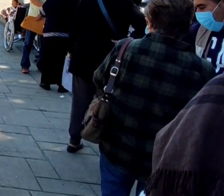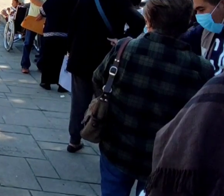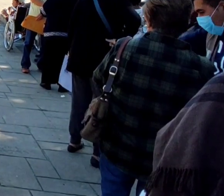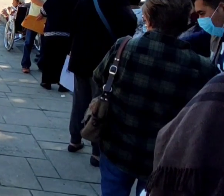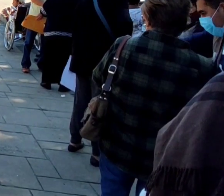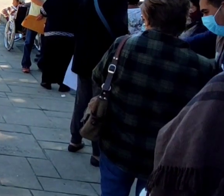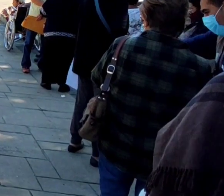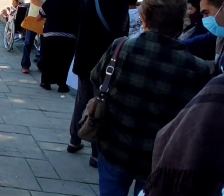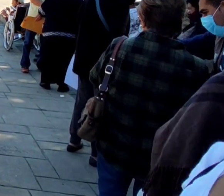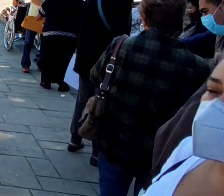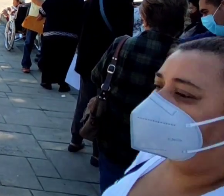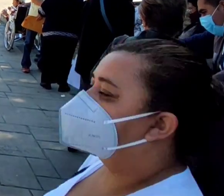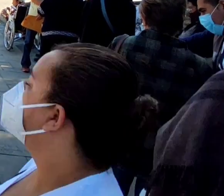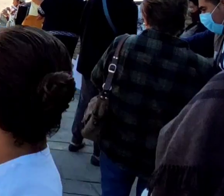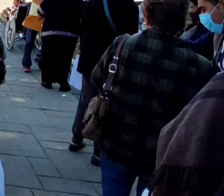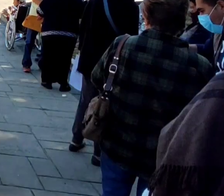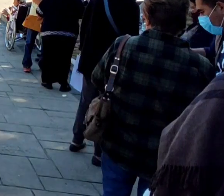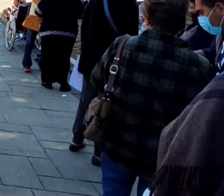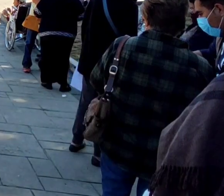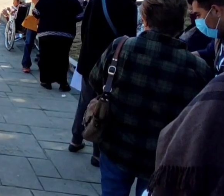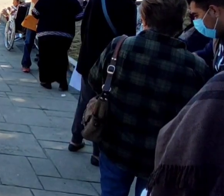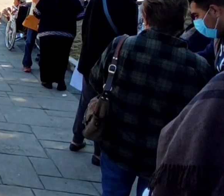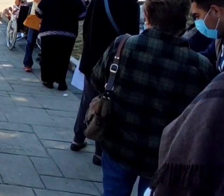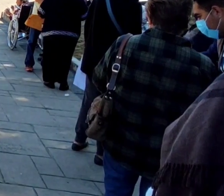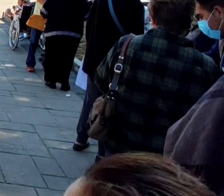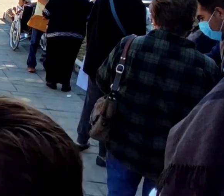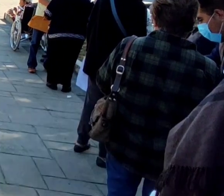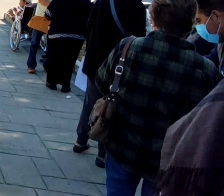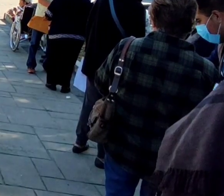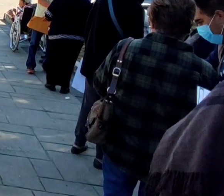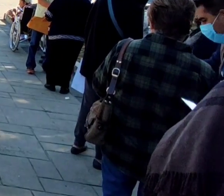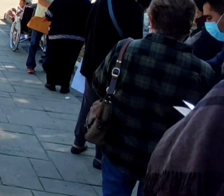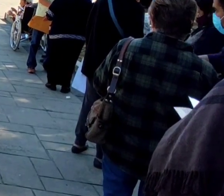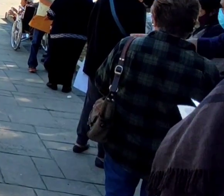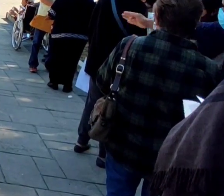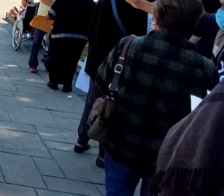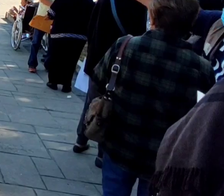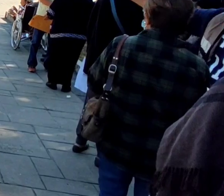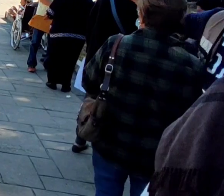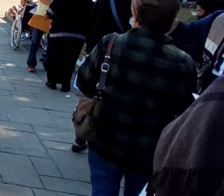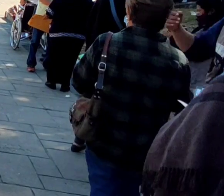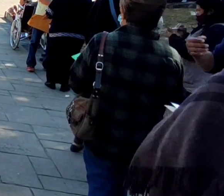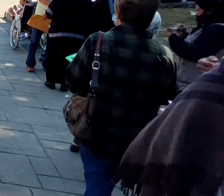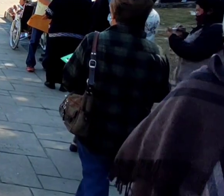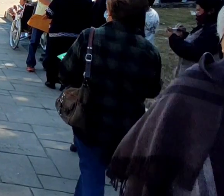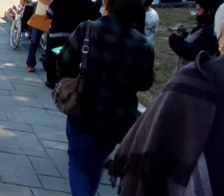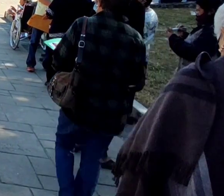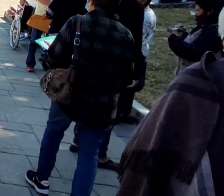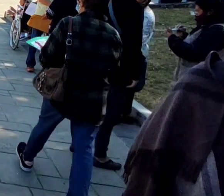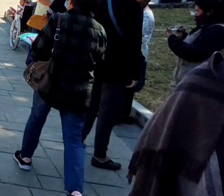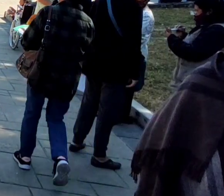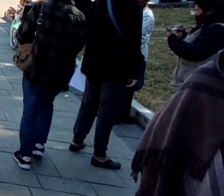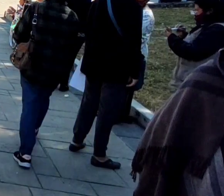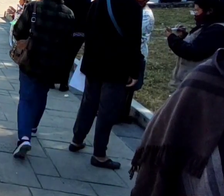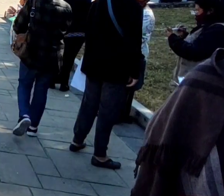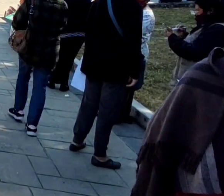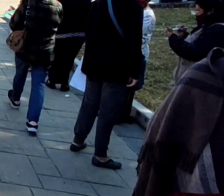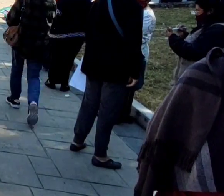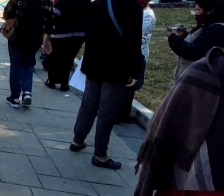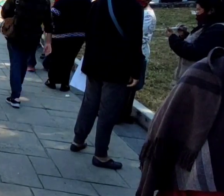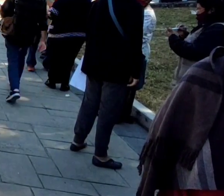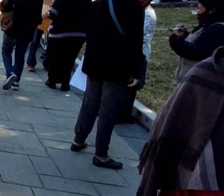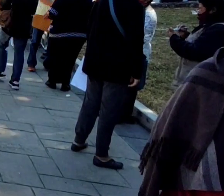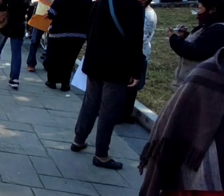800-900-2000. Es el teléfono para que usted pueda checar la tarjeta del bienestar. Si usted cobra por